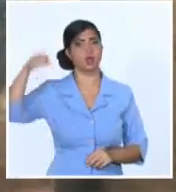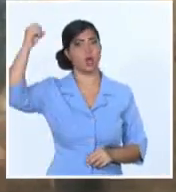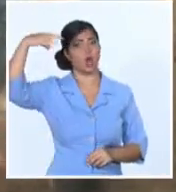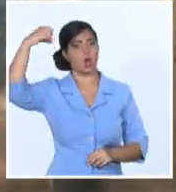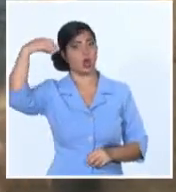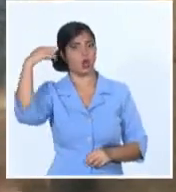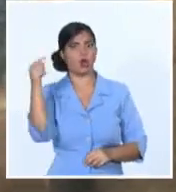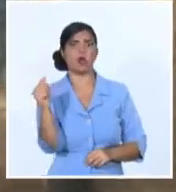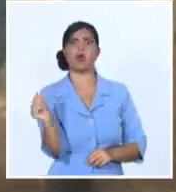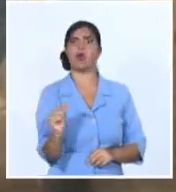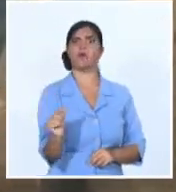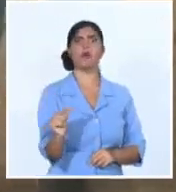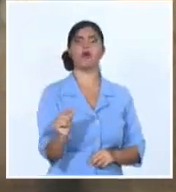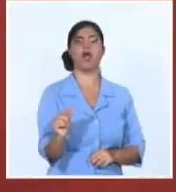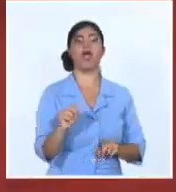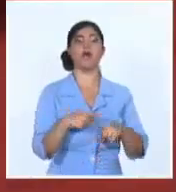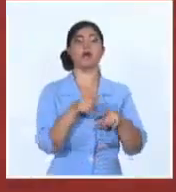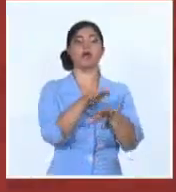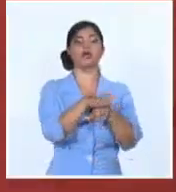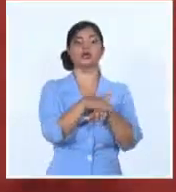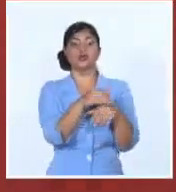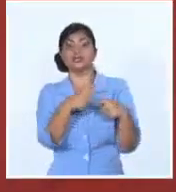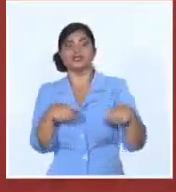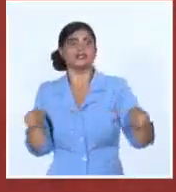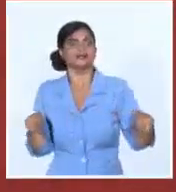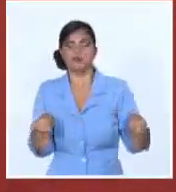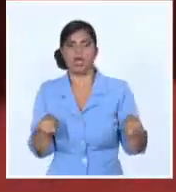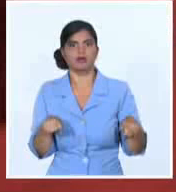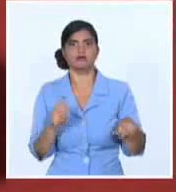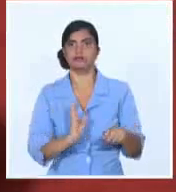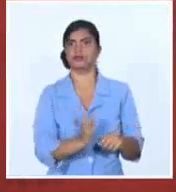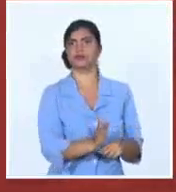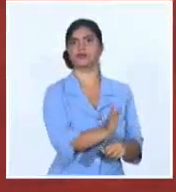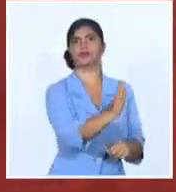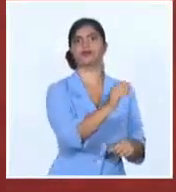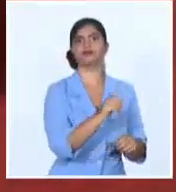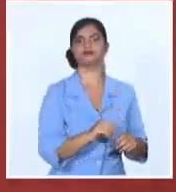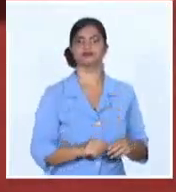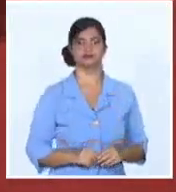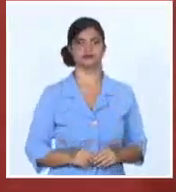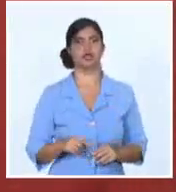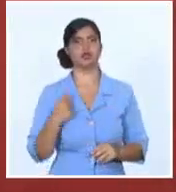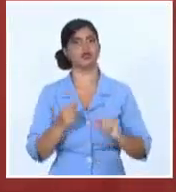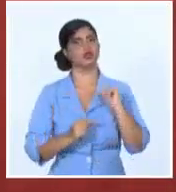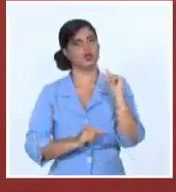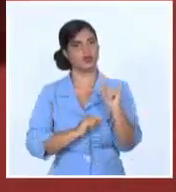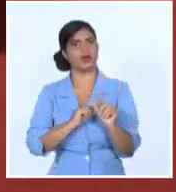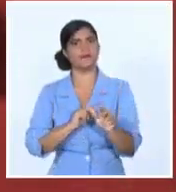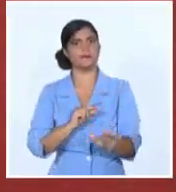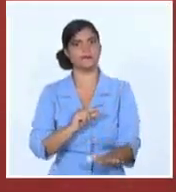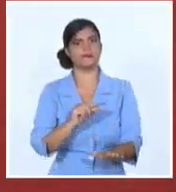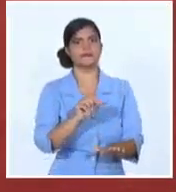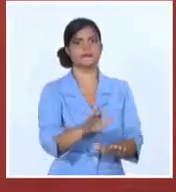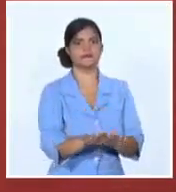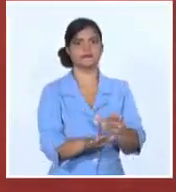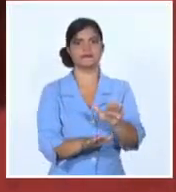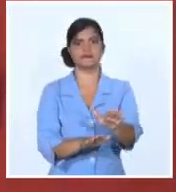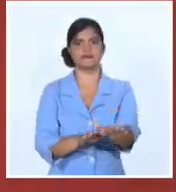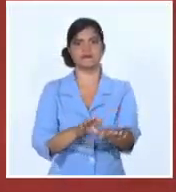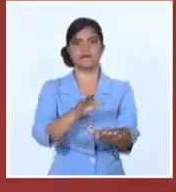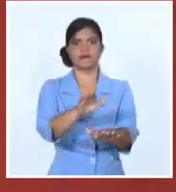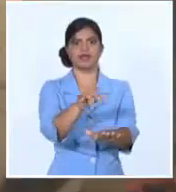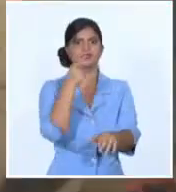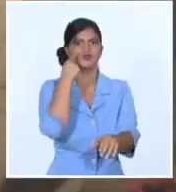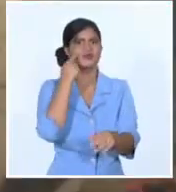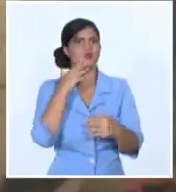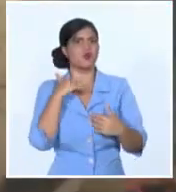qué? Para que las tortugas no se asusten. Si vemos una sombra, ya nos vamos acercando despacito y vemos en qué proceso está